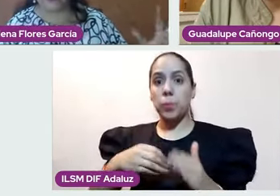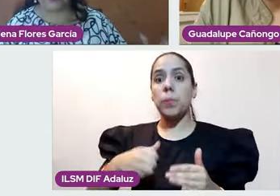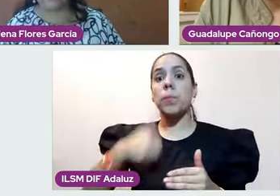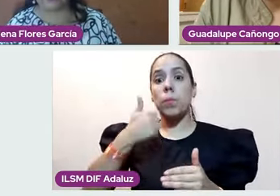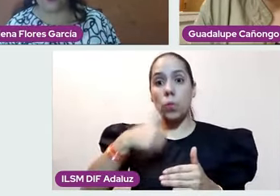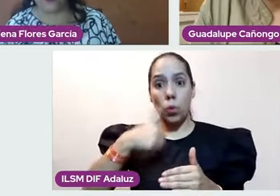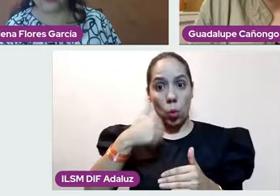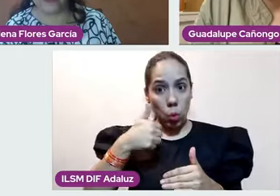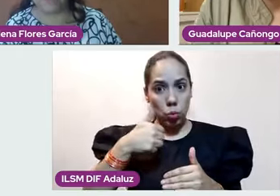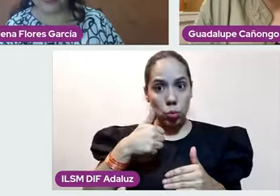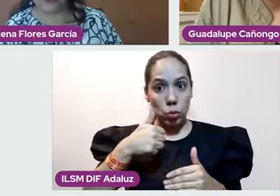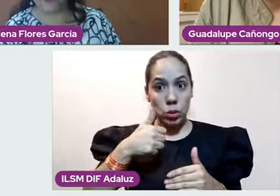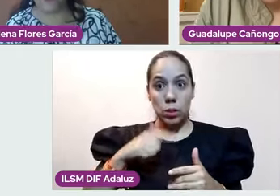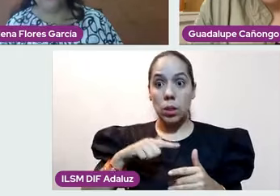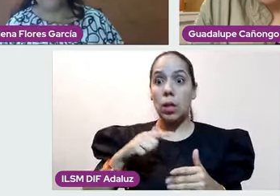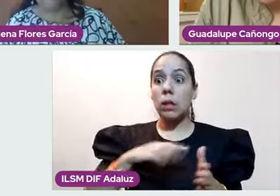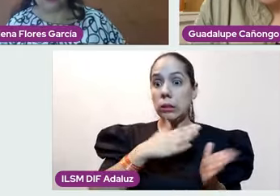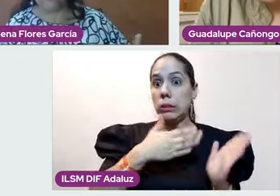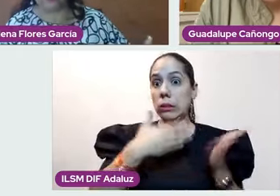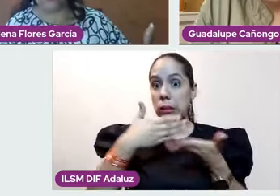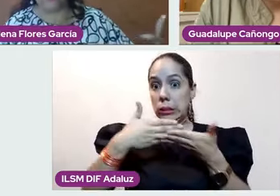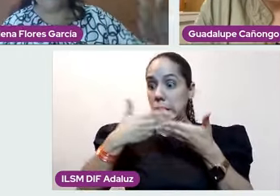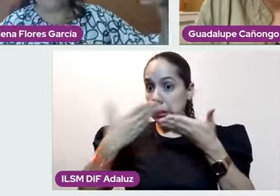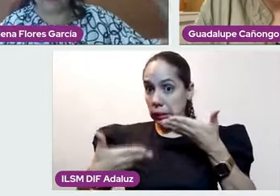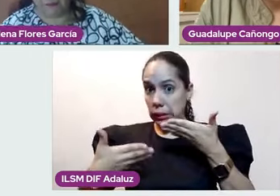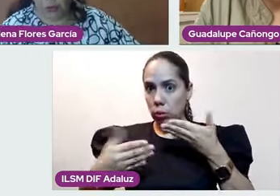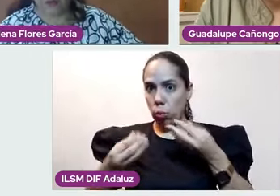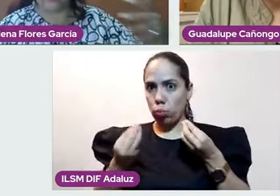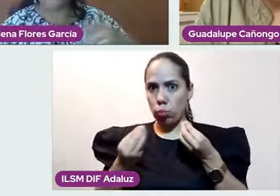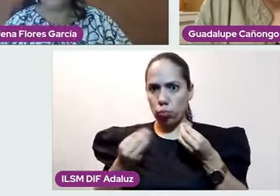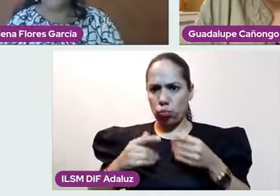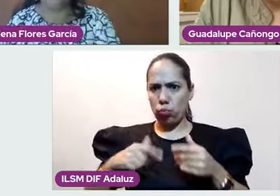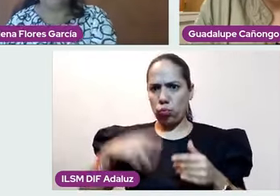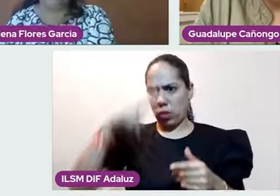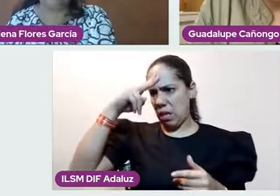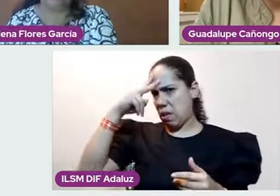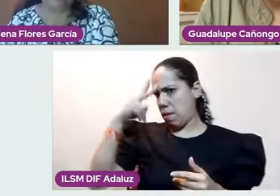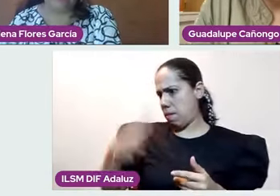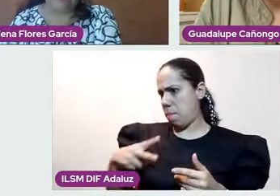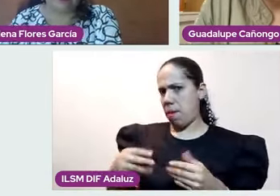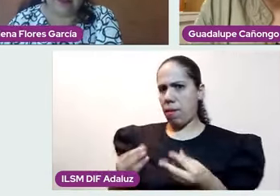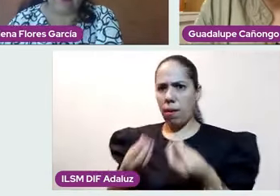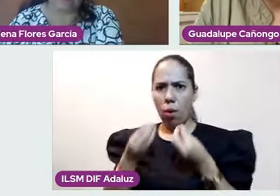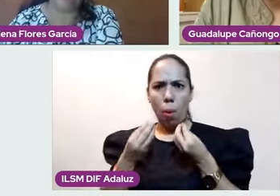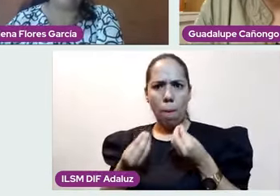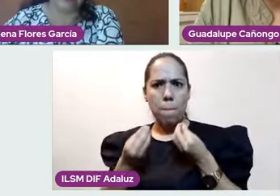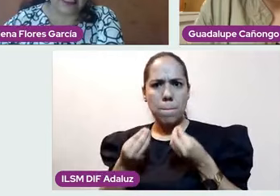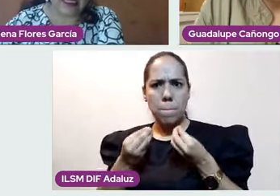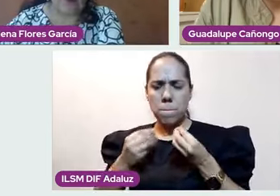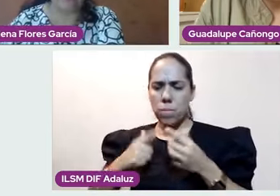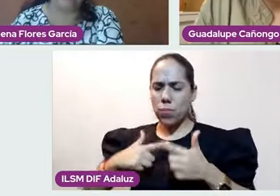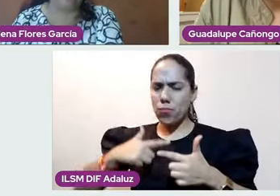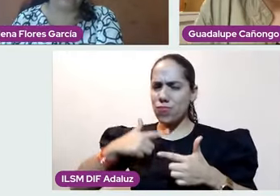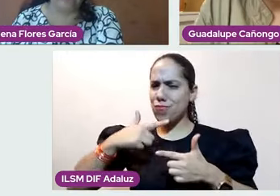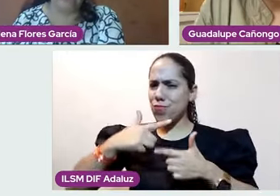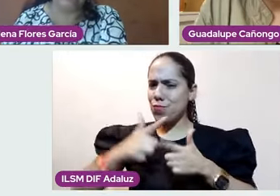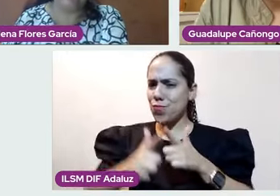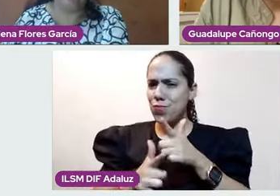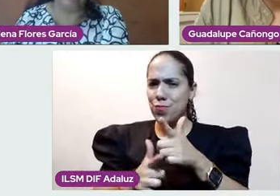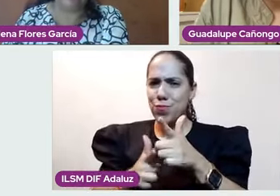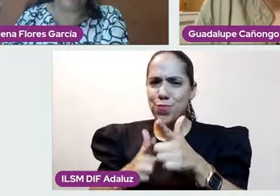tremendamente en tecnología en México, sobre todo en plataformas y la e-democracia y el